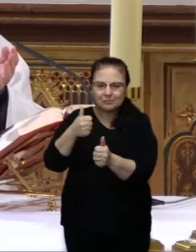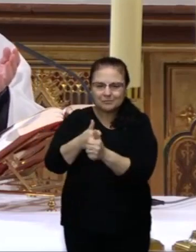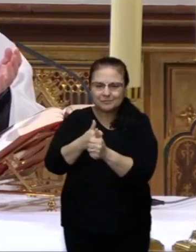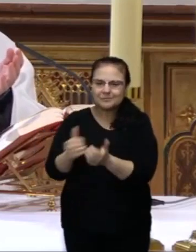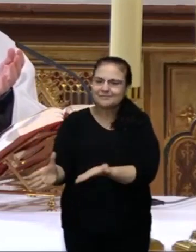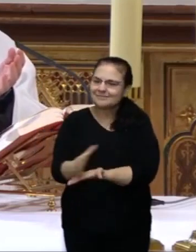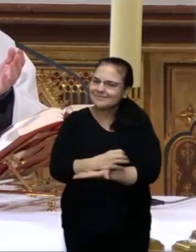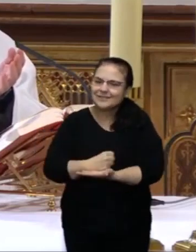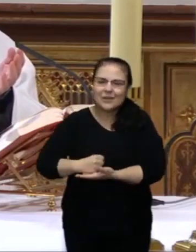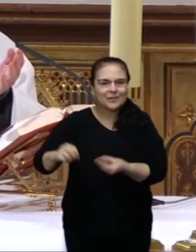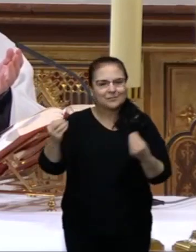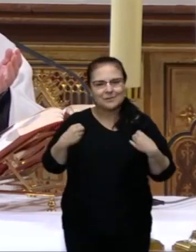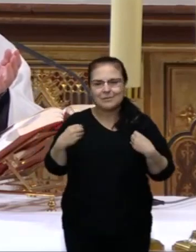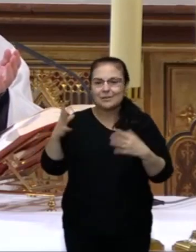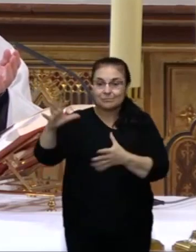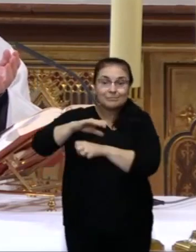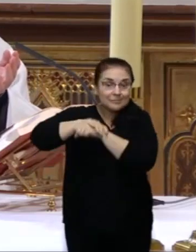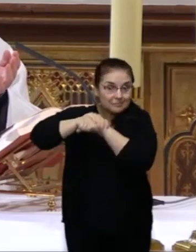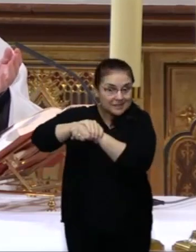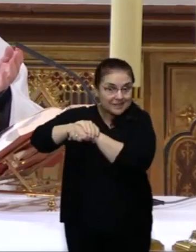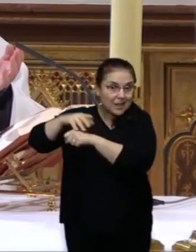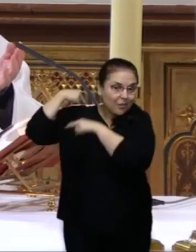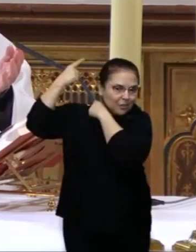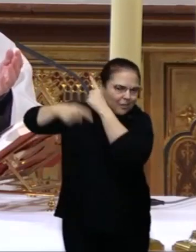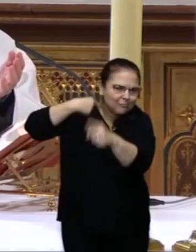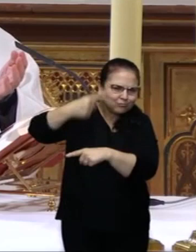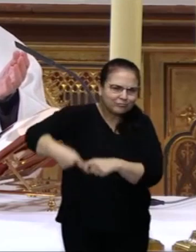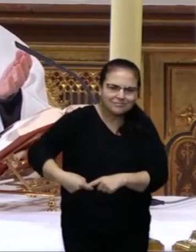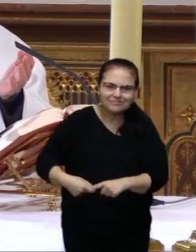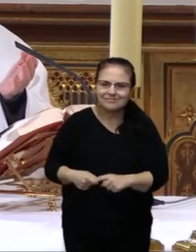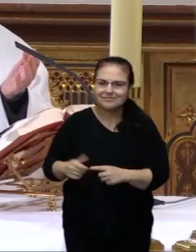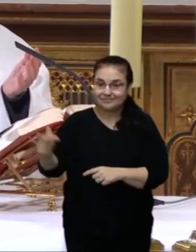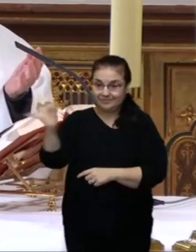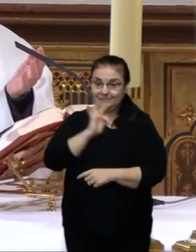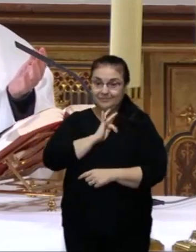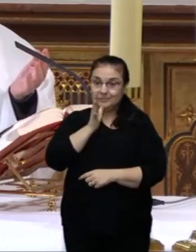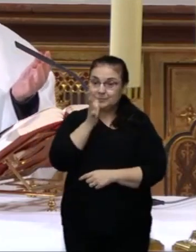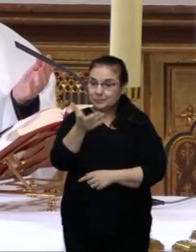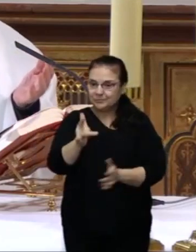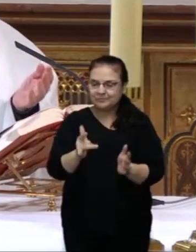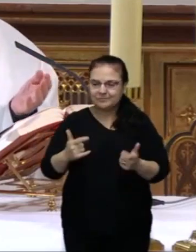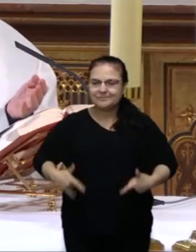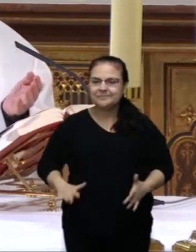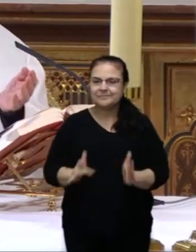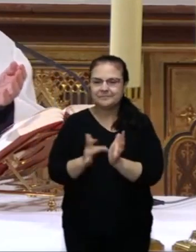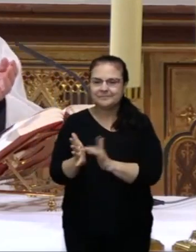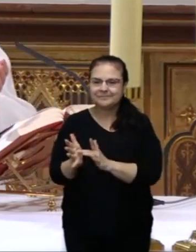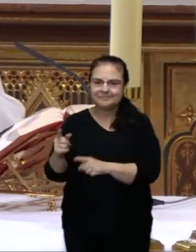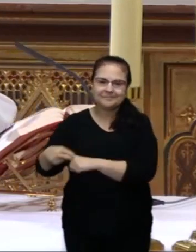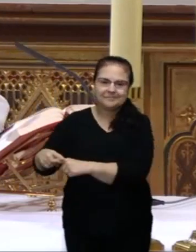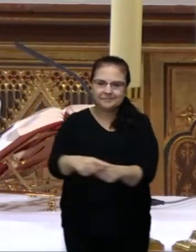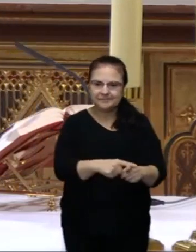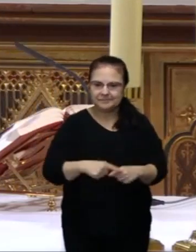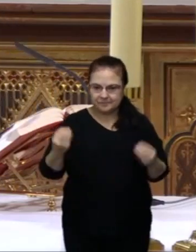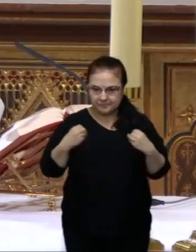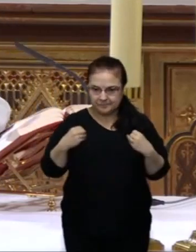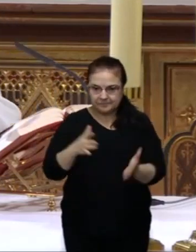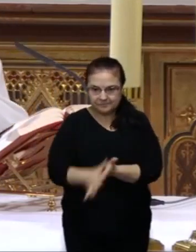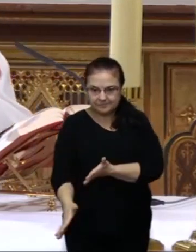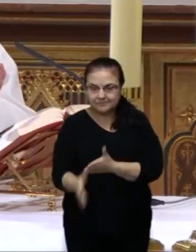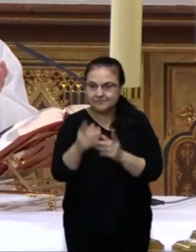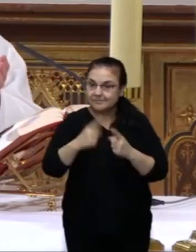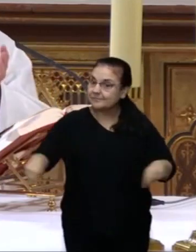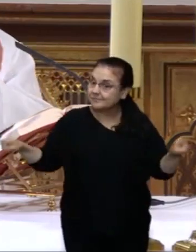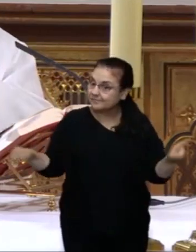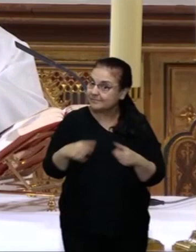apóstoles y cuantos vivieron en tu amistad a través de los tiempos, merezcamos, por tu Hijo Jesucristo, compartir la vida